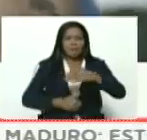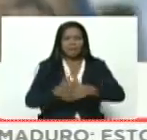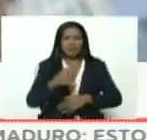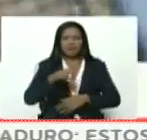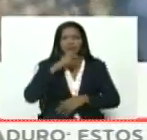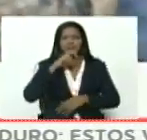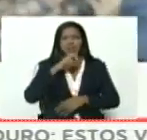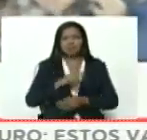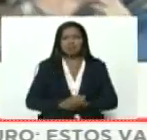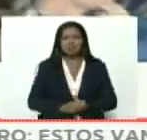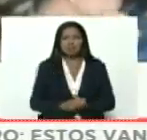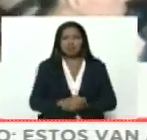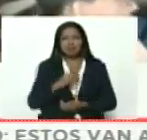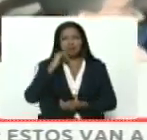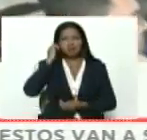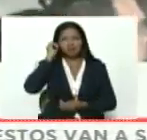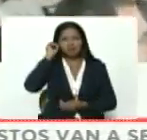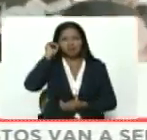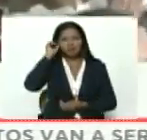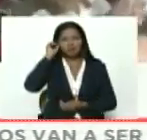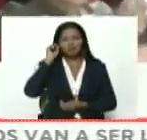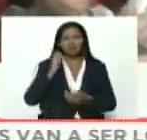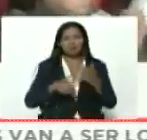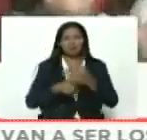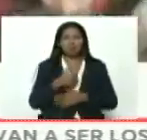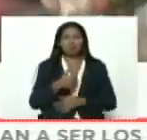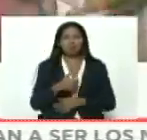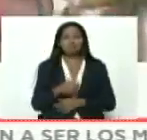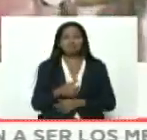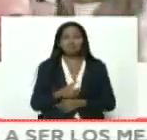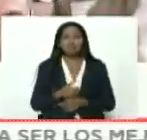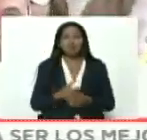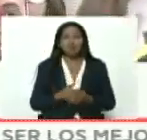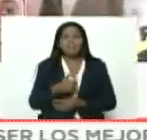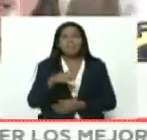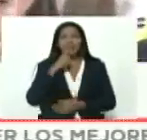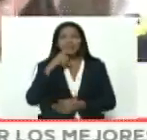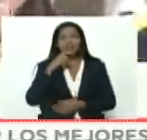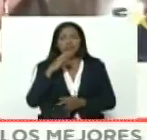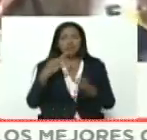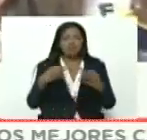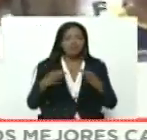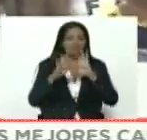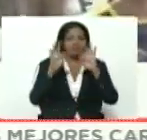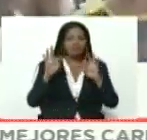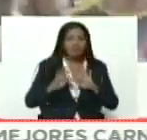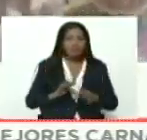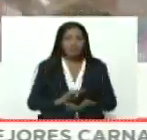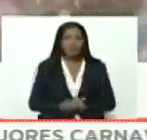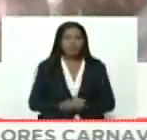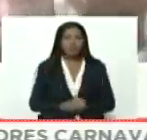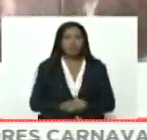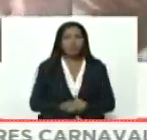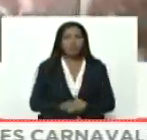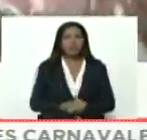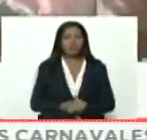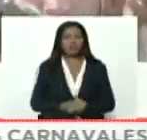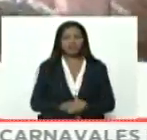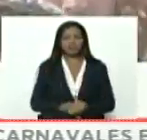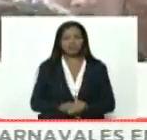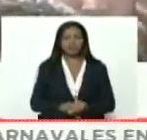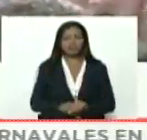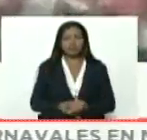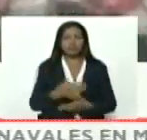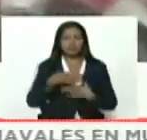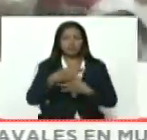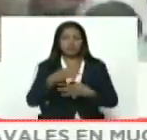complicados, más difícil, de la manera más sencilla y simple, porque siempre le interesaba que